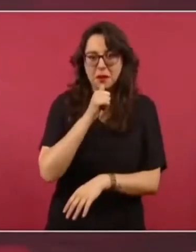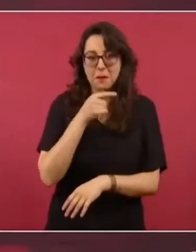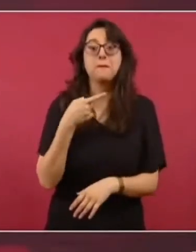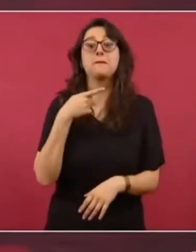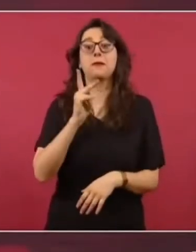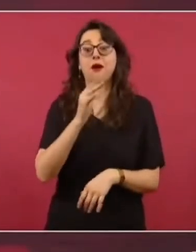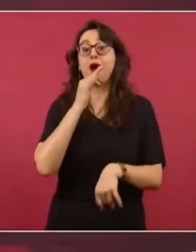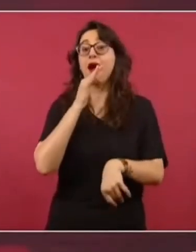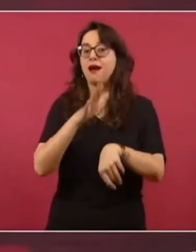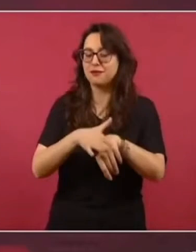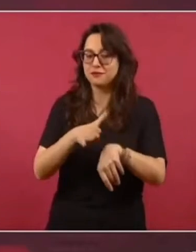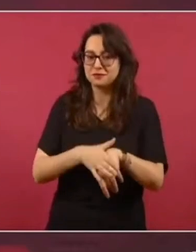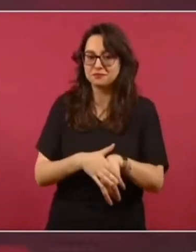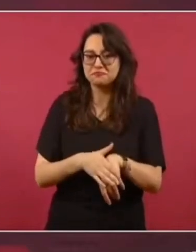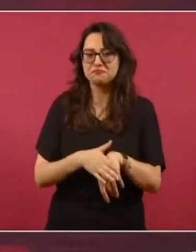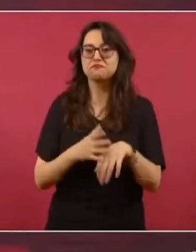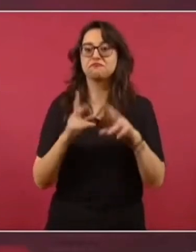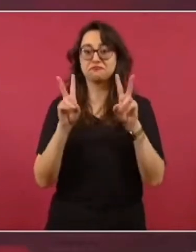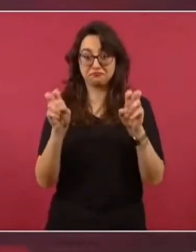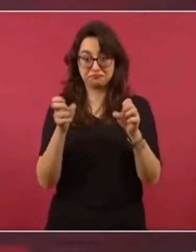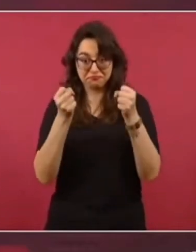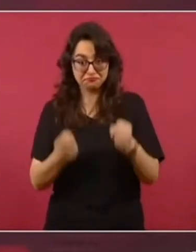se va